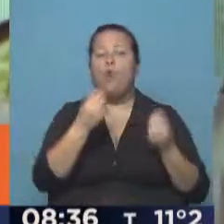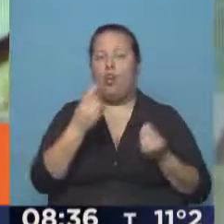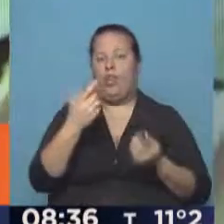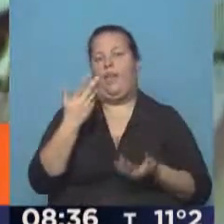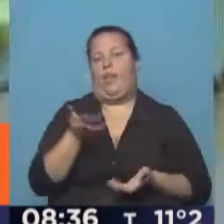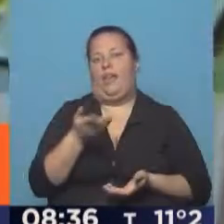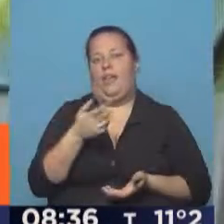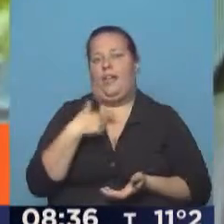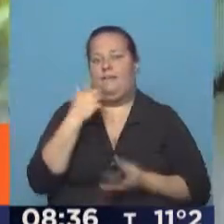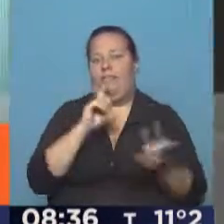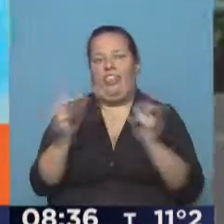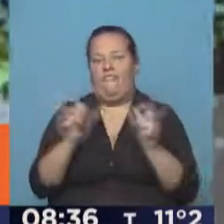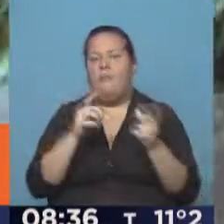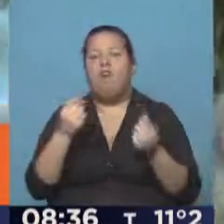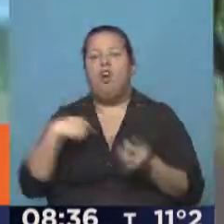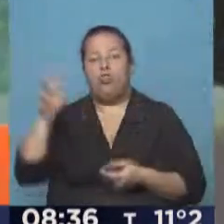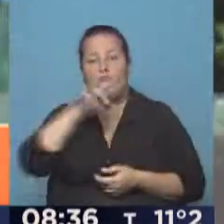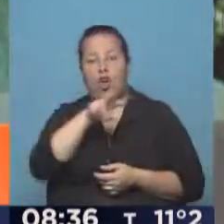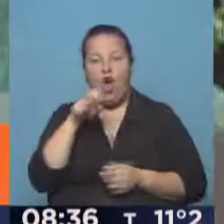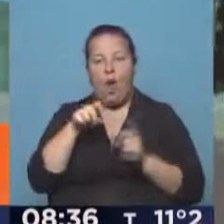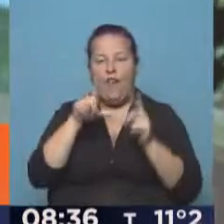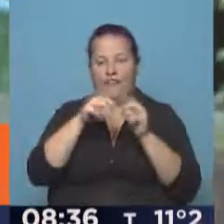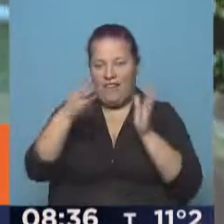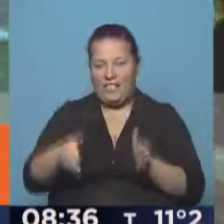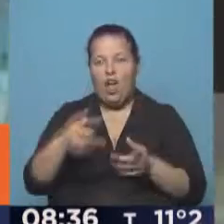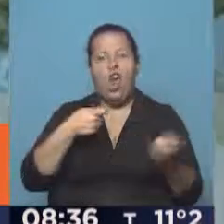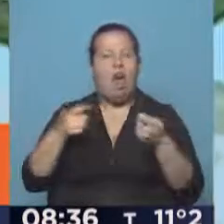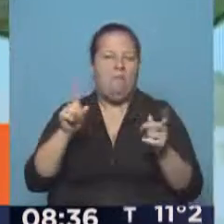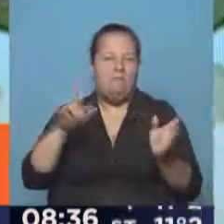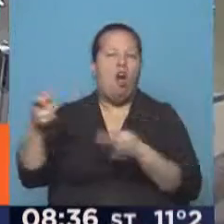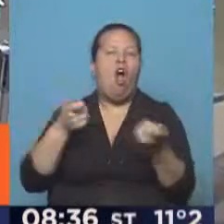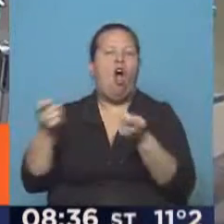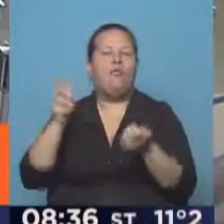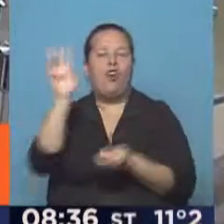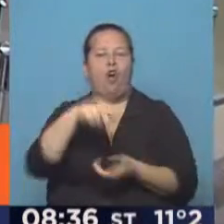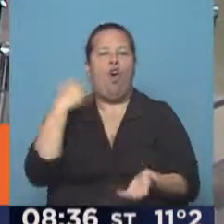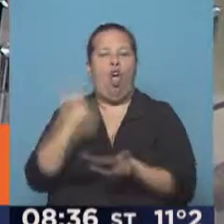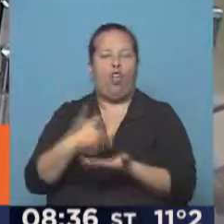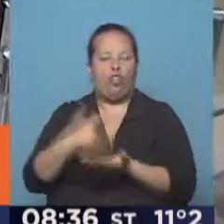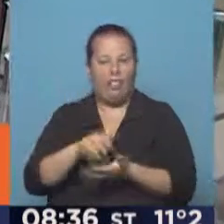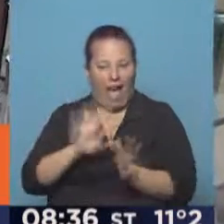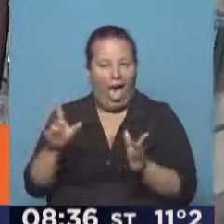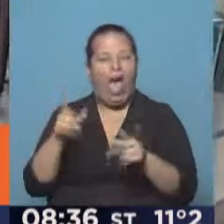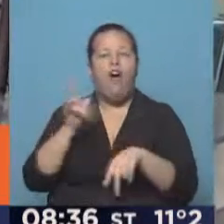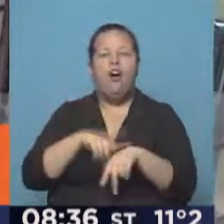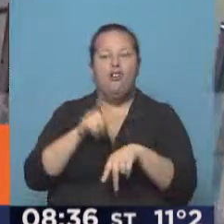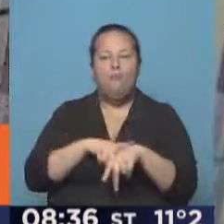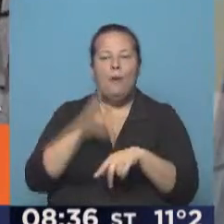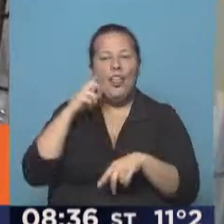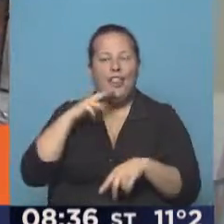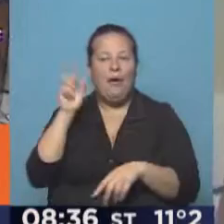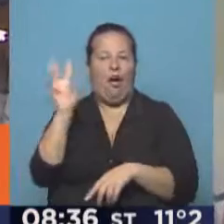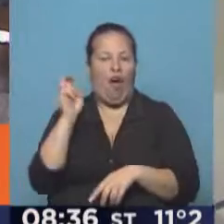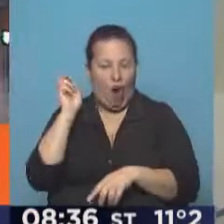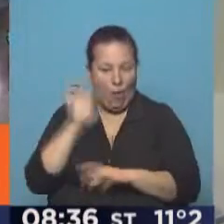teníamos este desfasaje porque nosotros cobrábamos a plazo. El comercio no tanto, porque el comercio cobra de contado, entonces en el momento que se genere el IVA lo